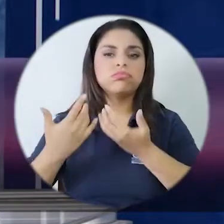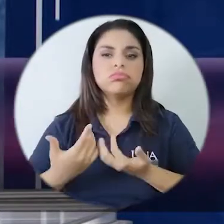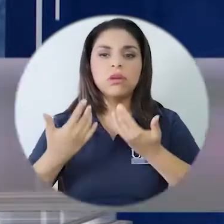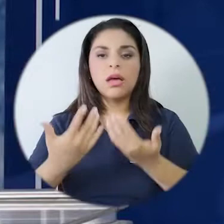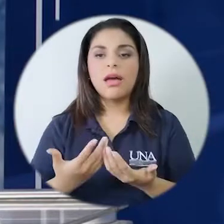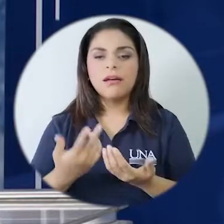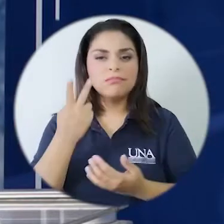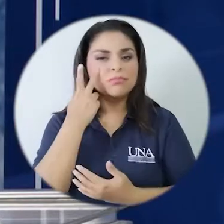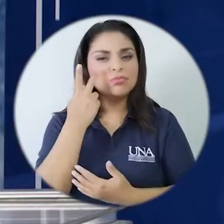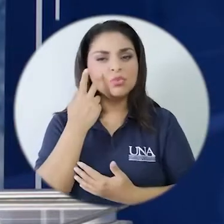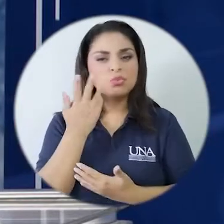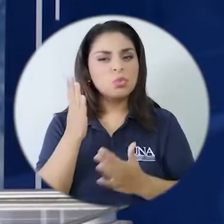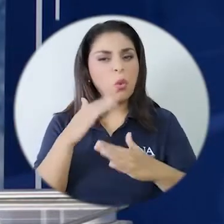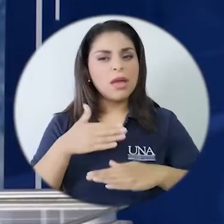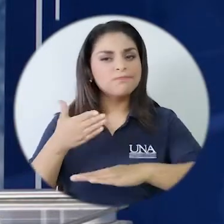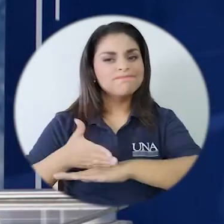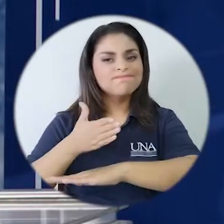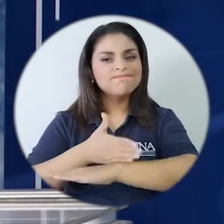avance sustantivo